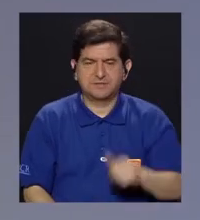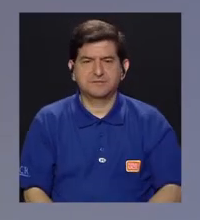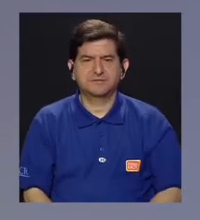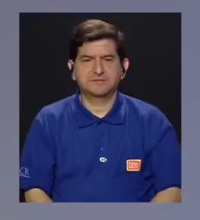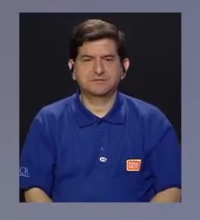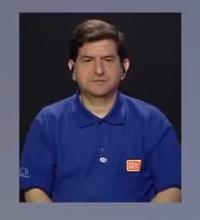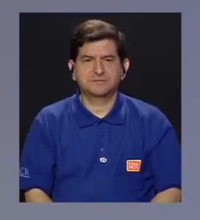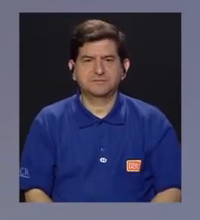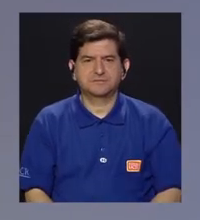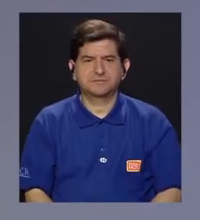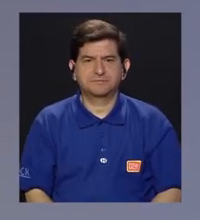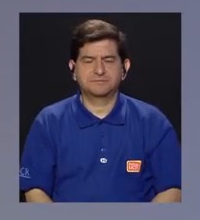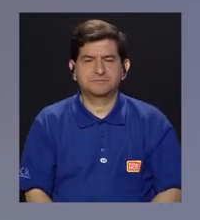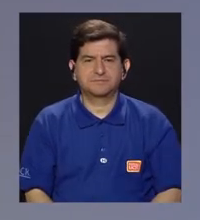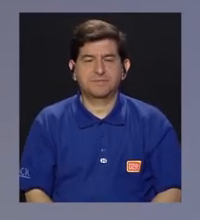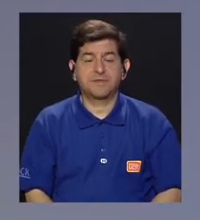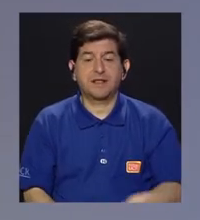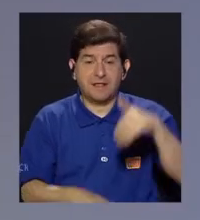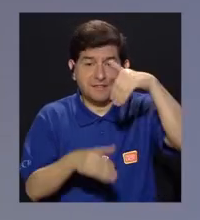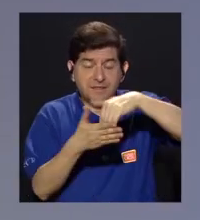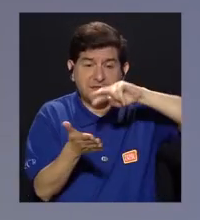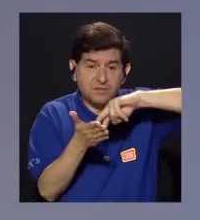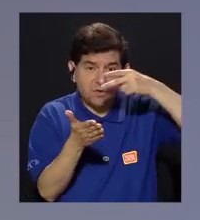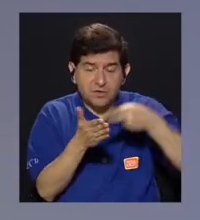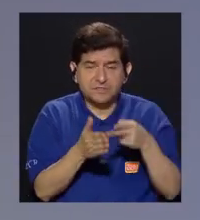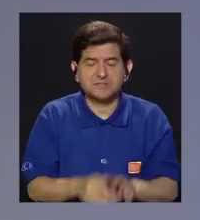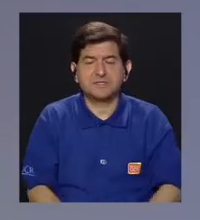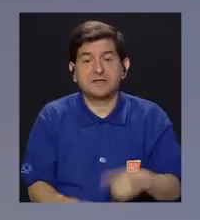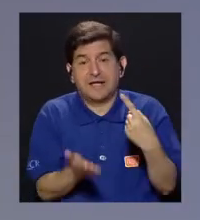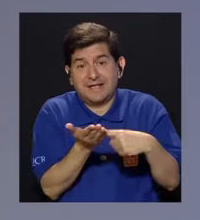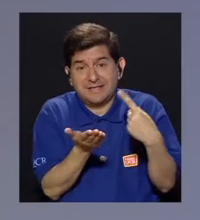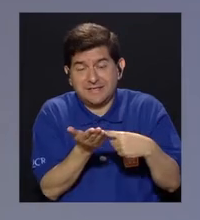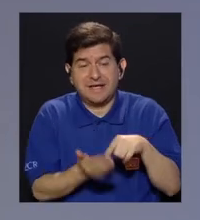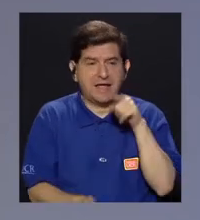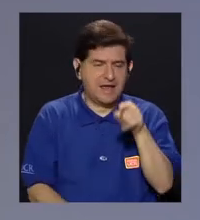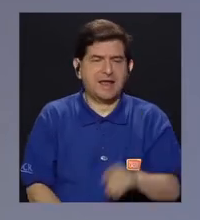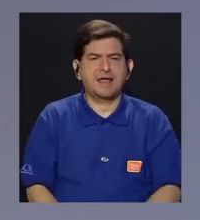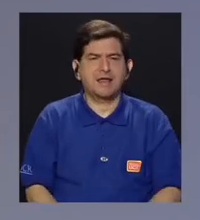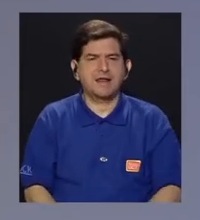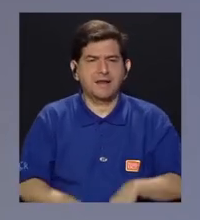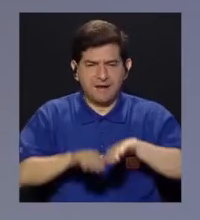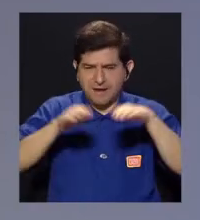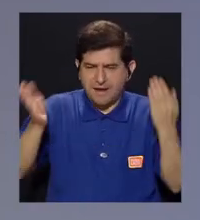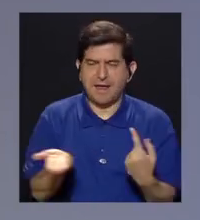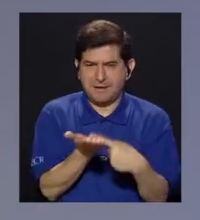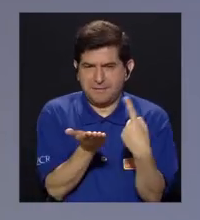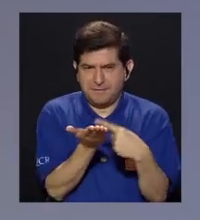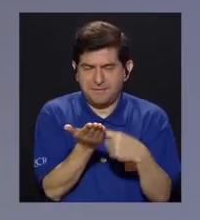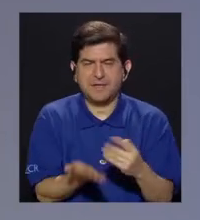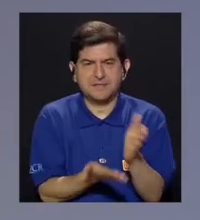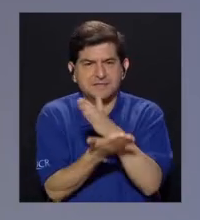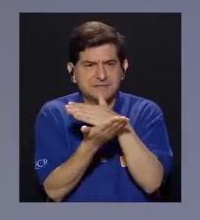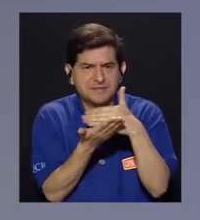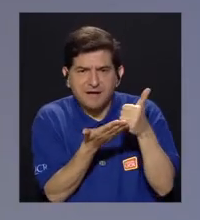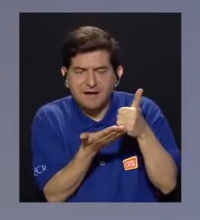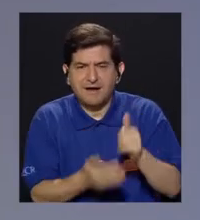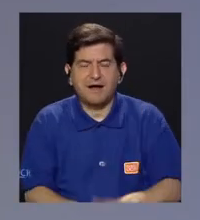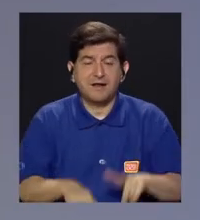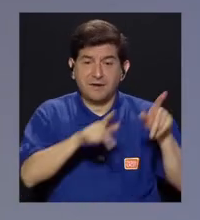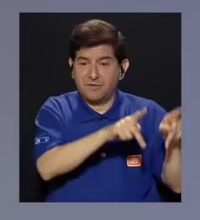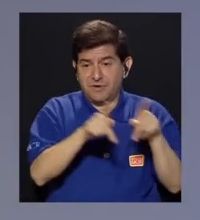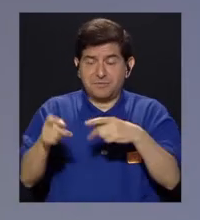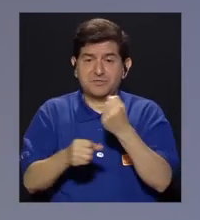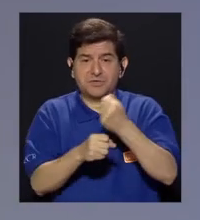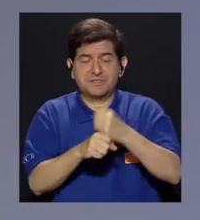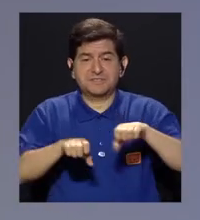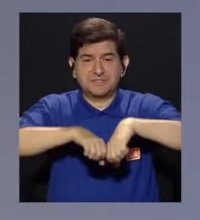y a ver en el marco de lo que es controversial jose nos pone en la mesa algo que para